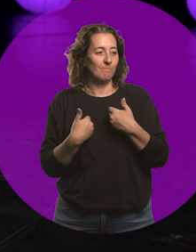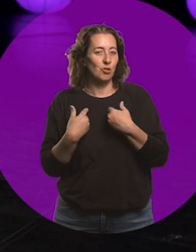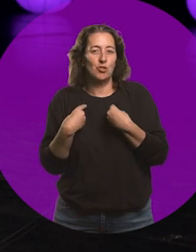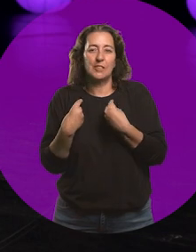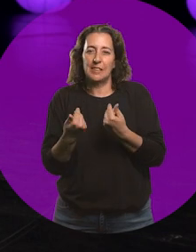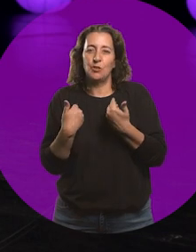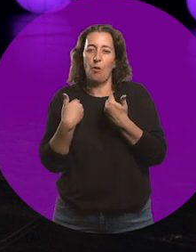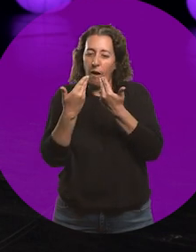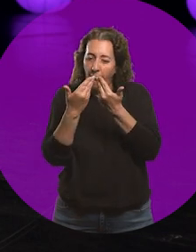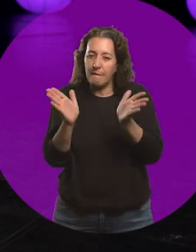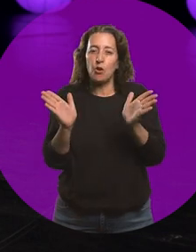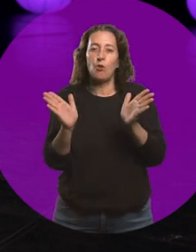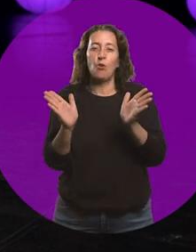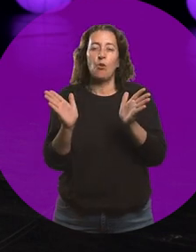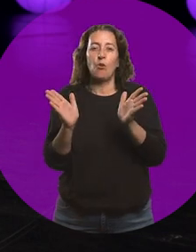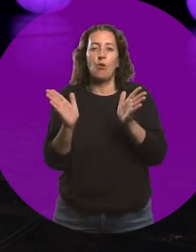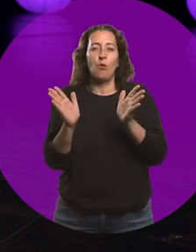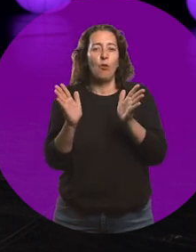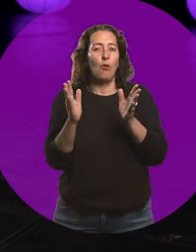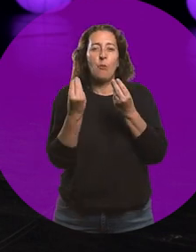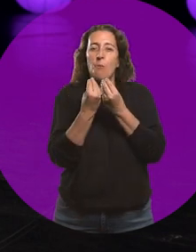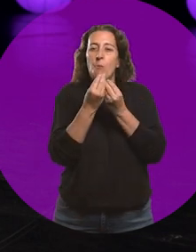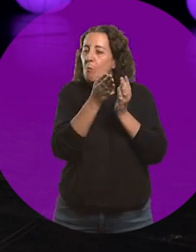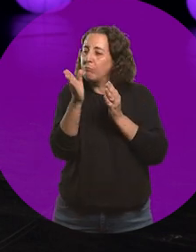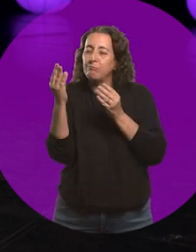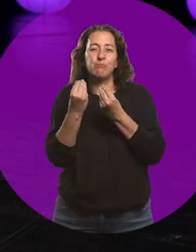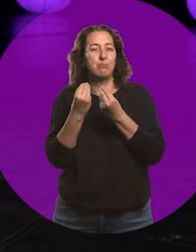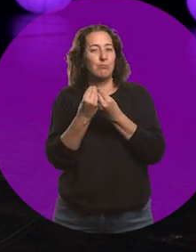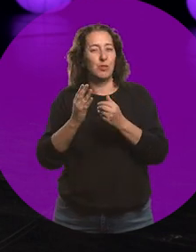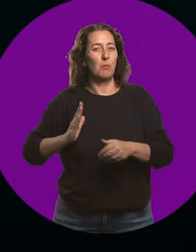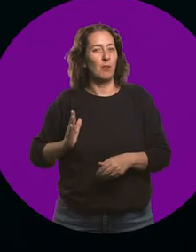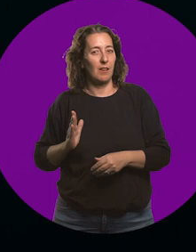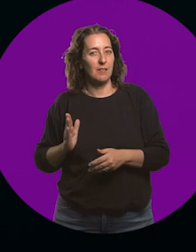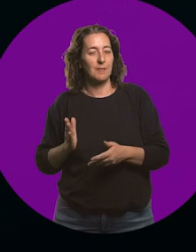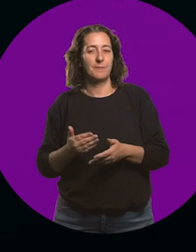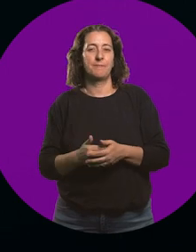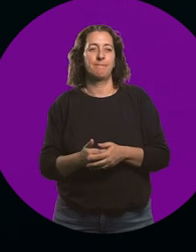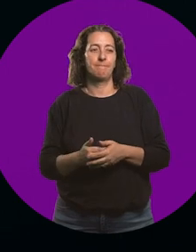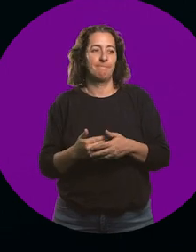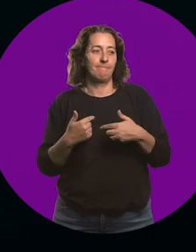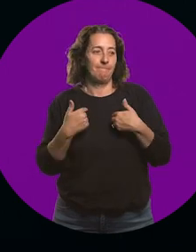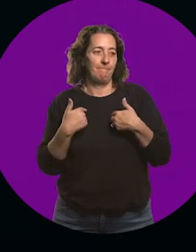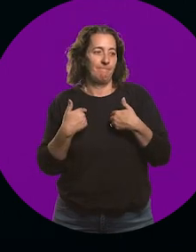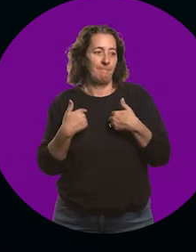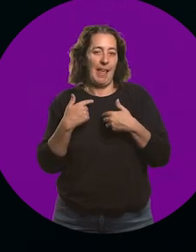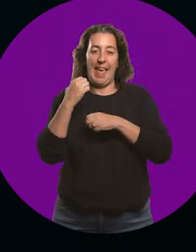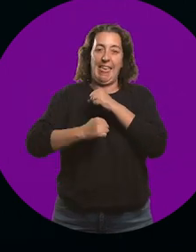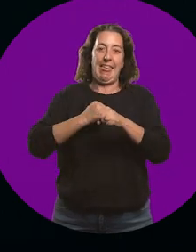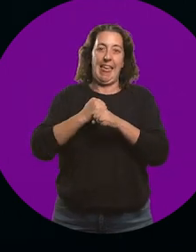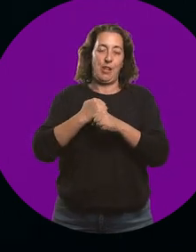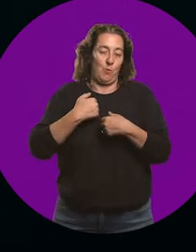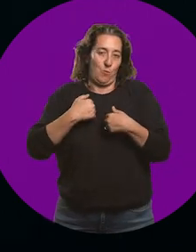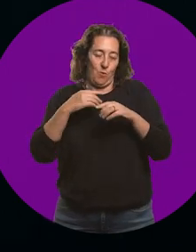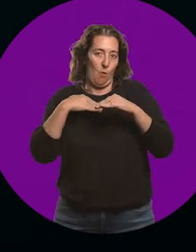las puertas a muchas otras mujeres de mi generación o de otras generaciones.